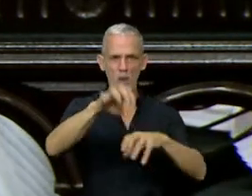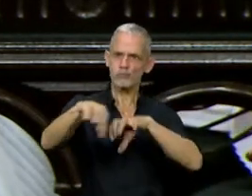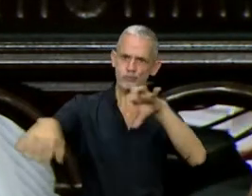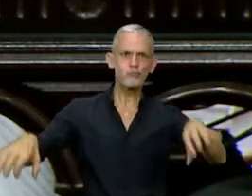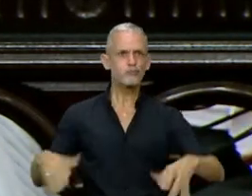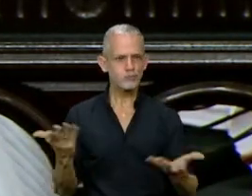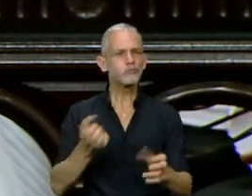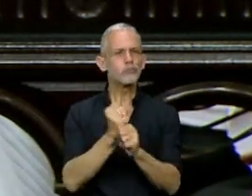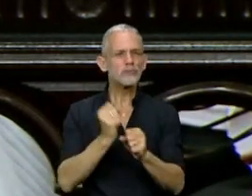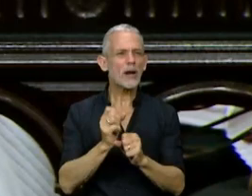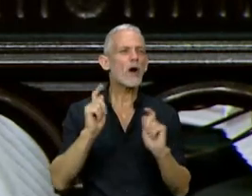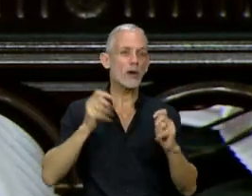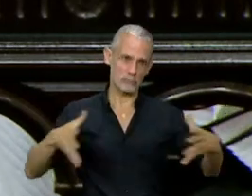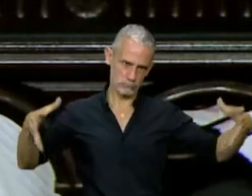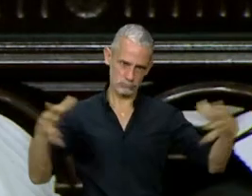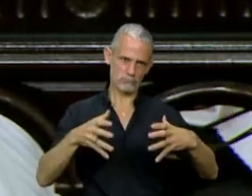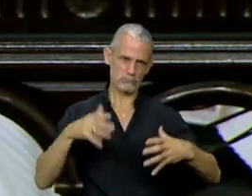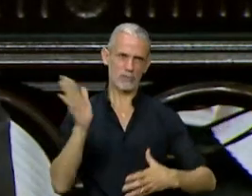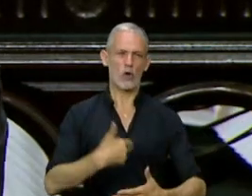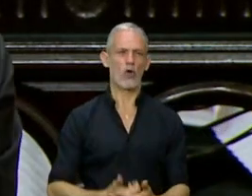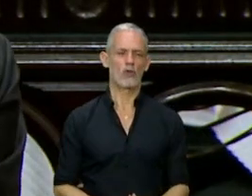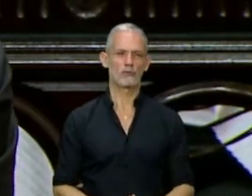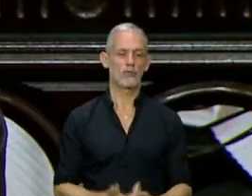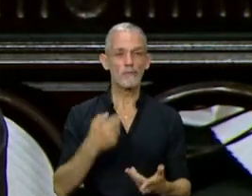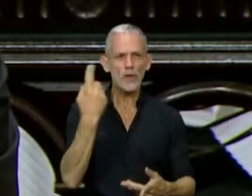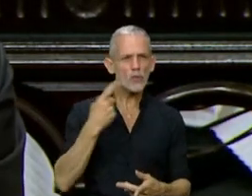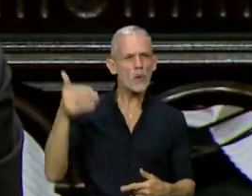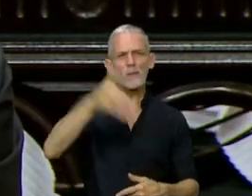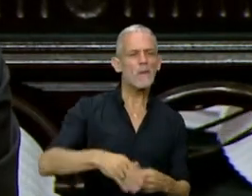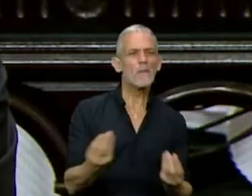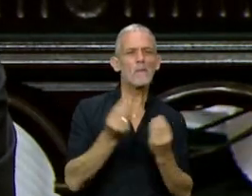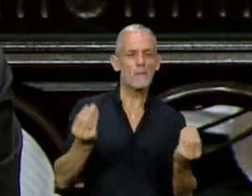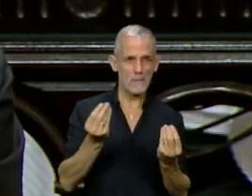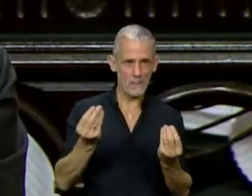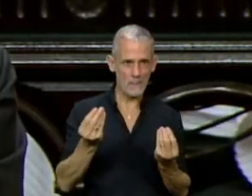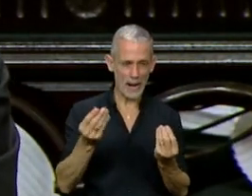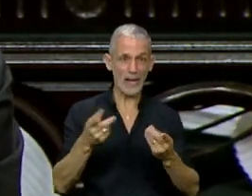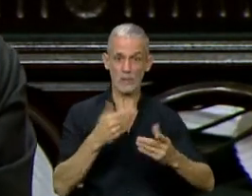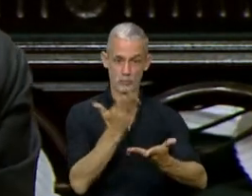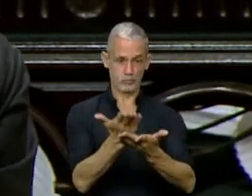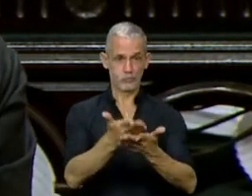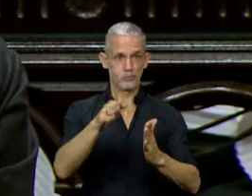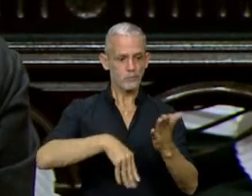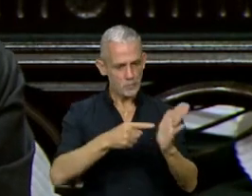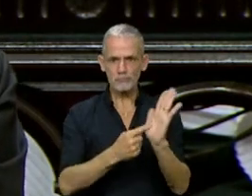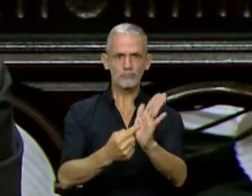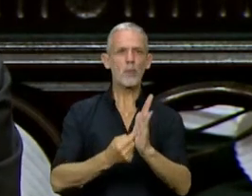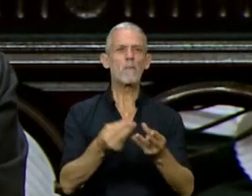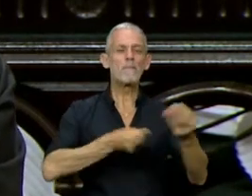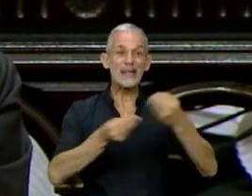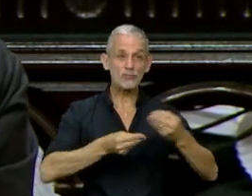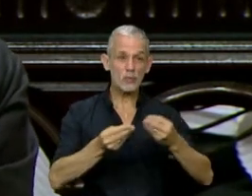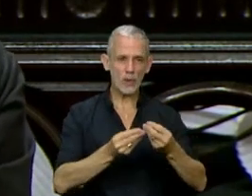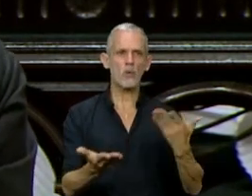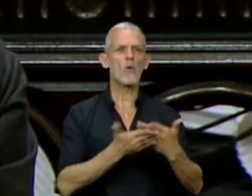es fruto de un trabajo colectivo. Nosotros venimos, Presidenta, a plantear un presupuesto que